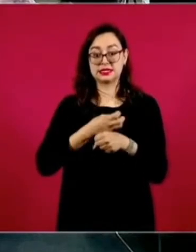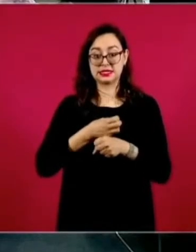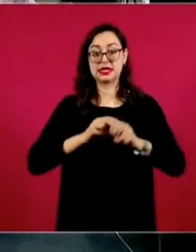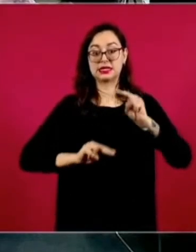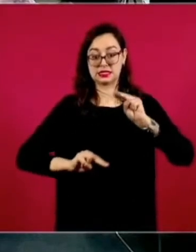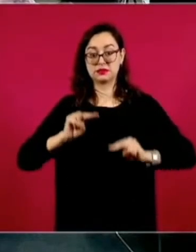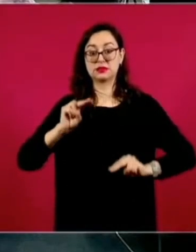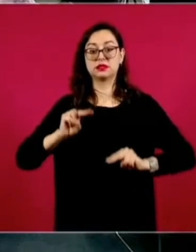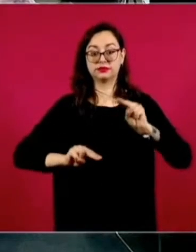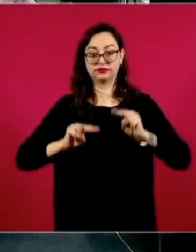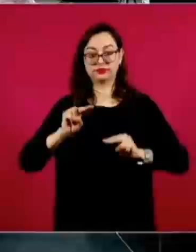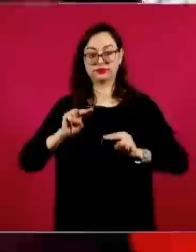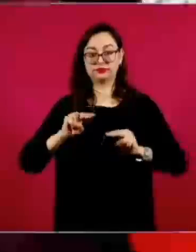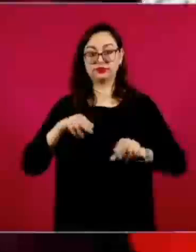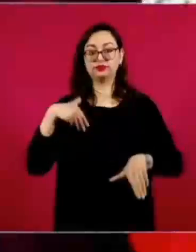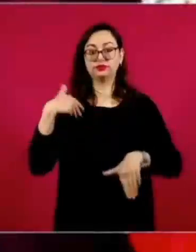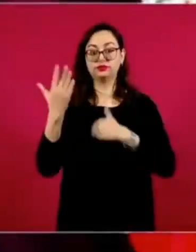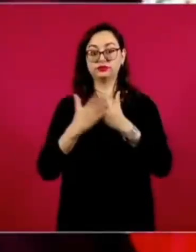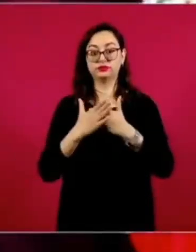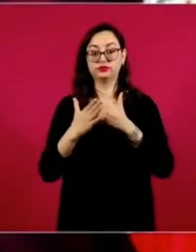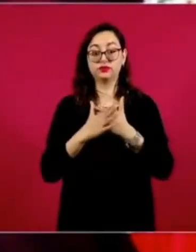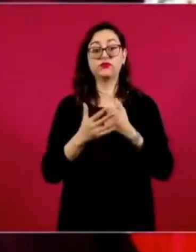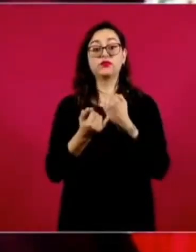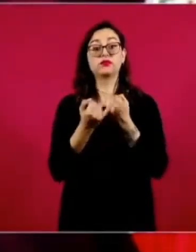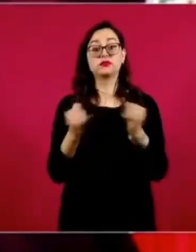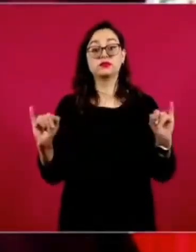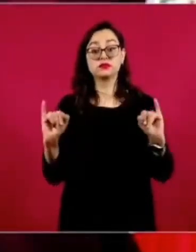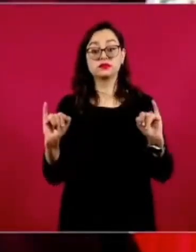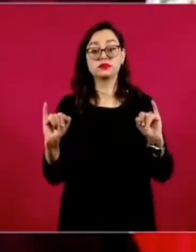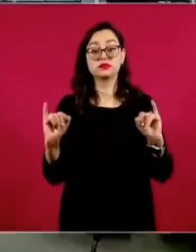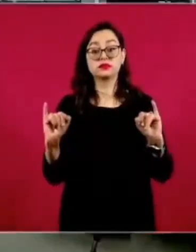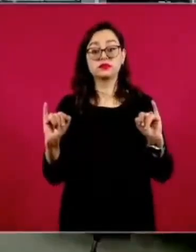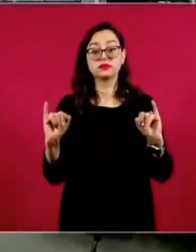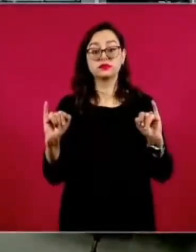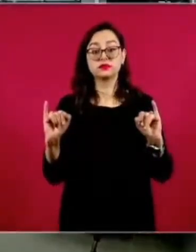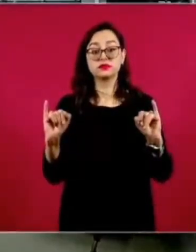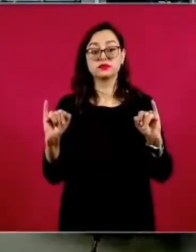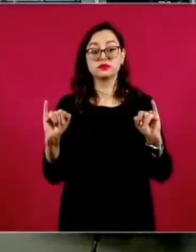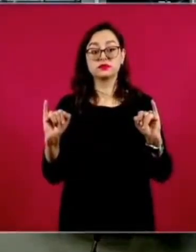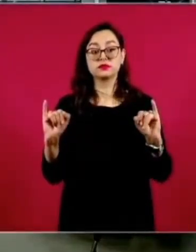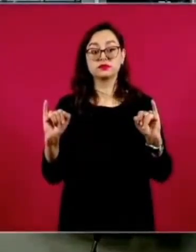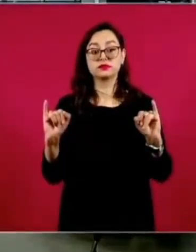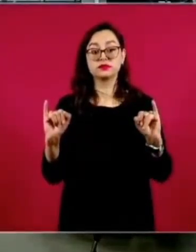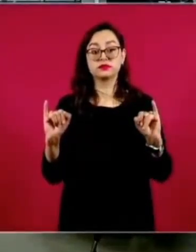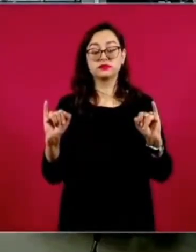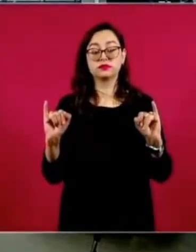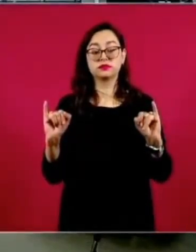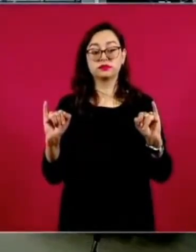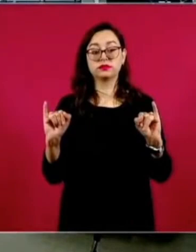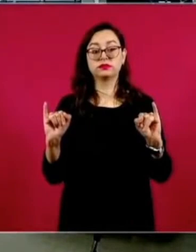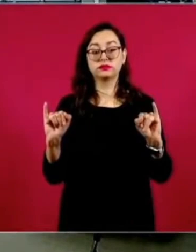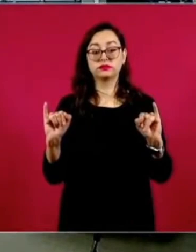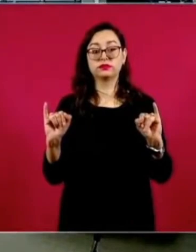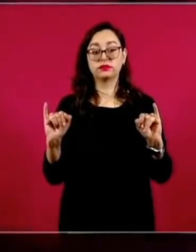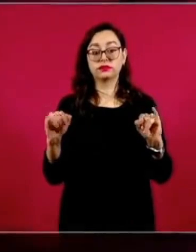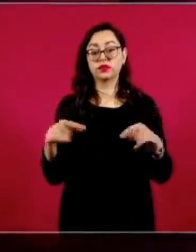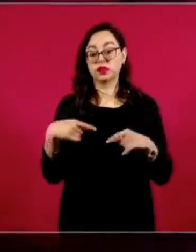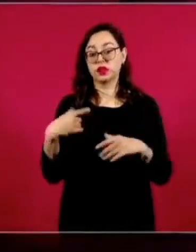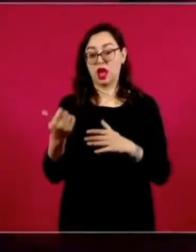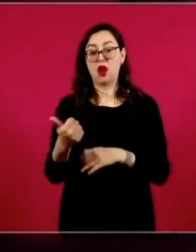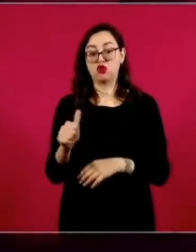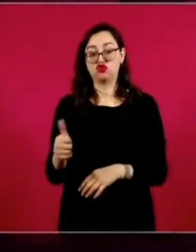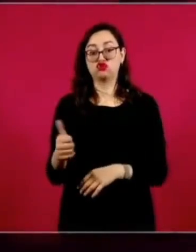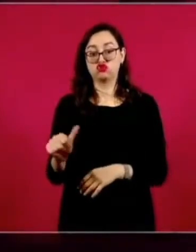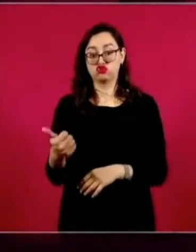que los vamos a inaugurar en este periodo de aquí al fin de la administración. Sí, sería en el mes próximo,